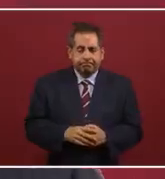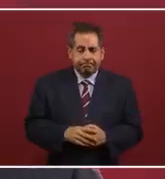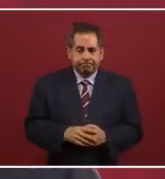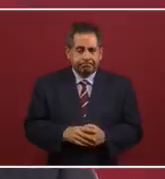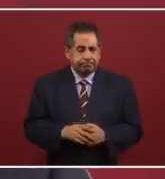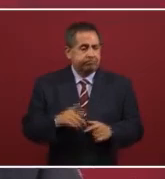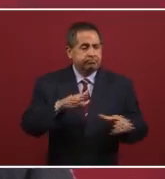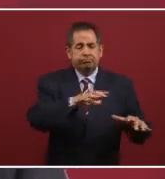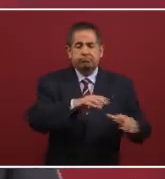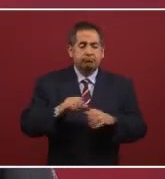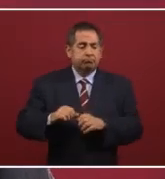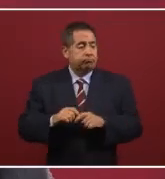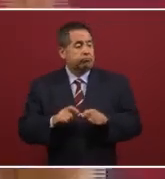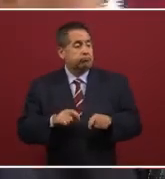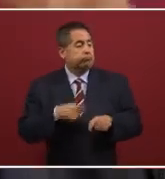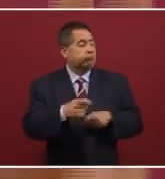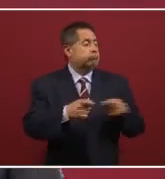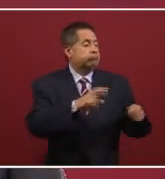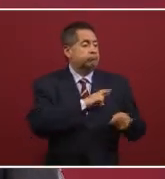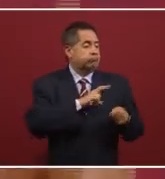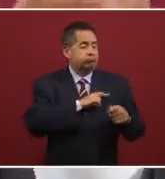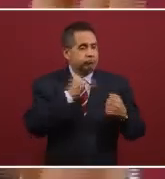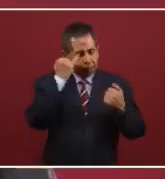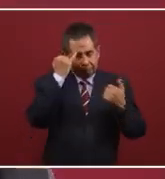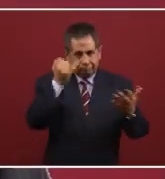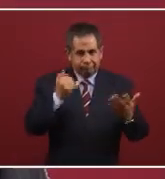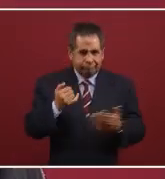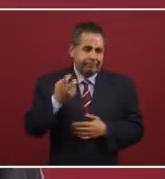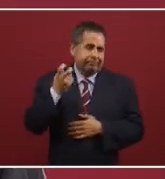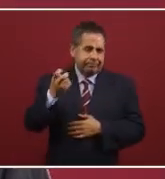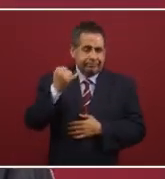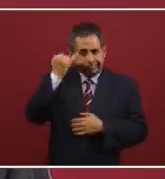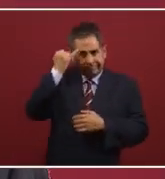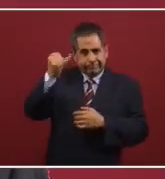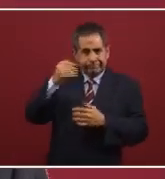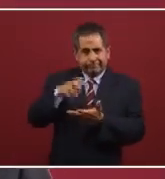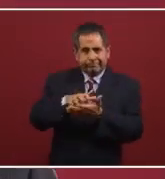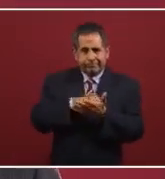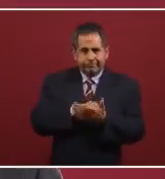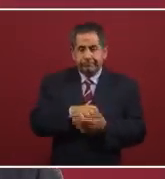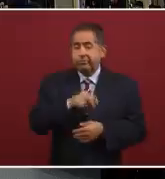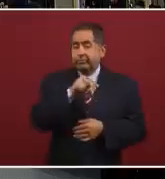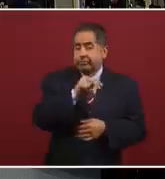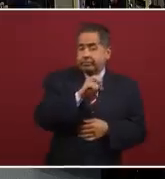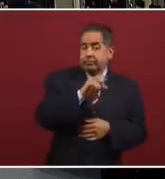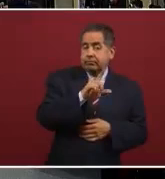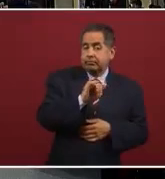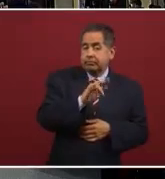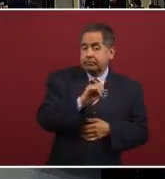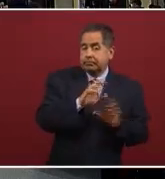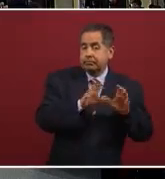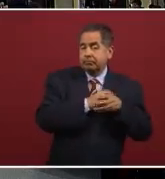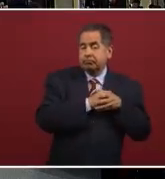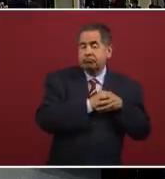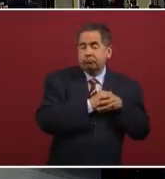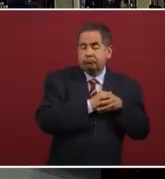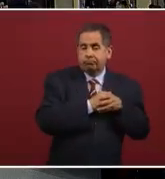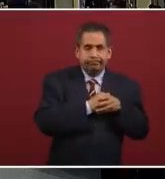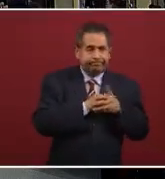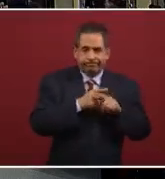privatizando. Esa es la austeridad neoliberal. Una